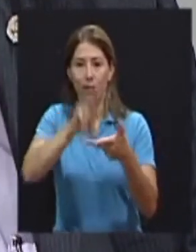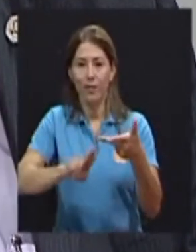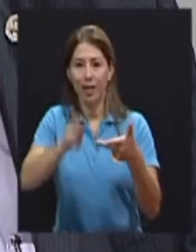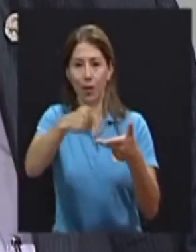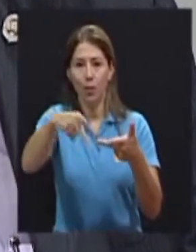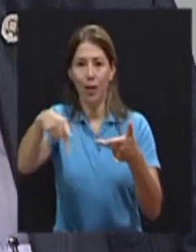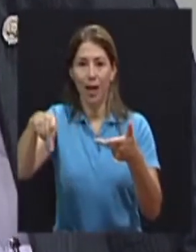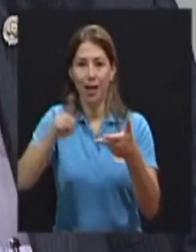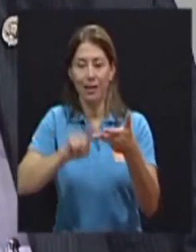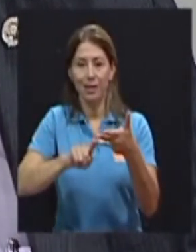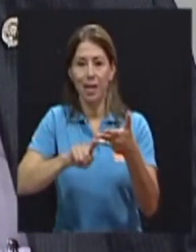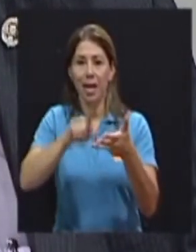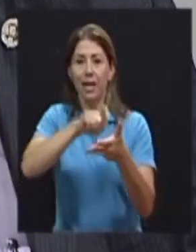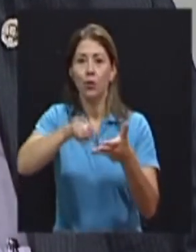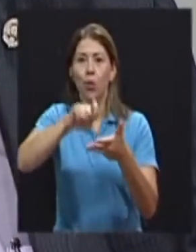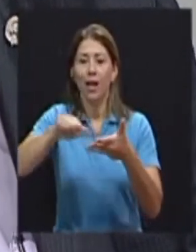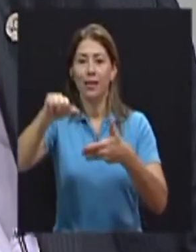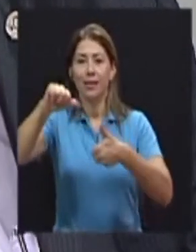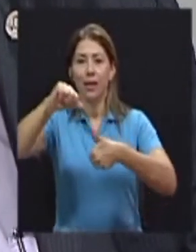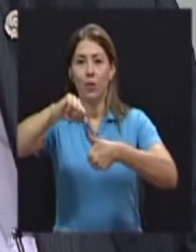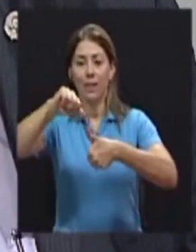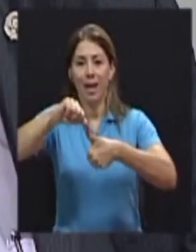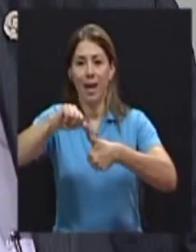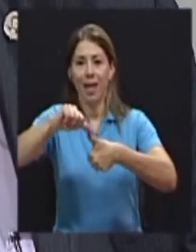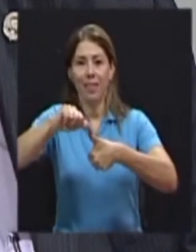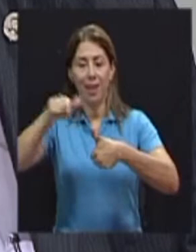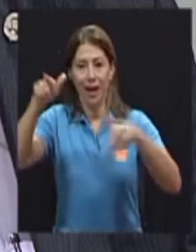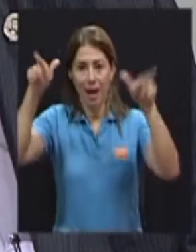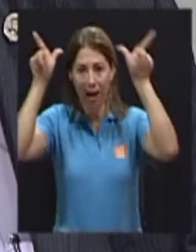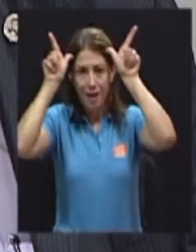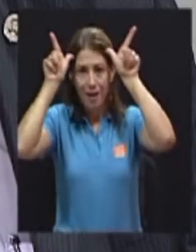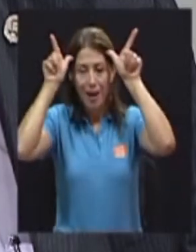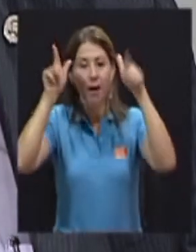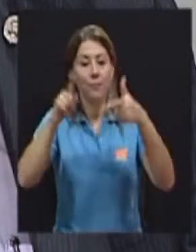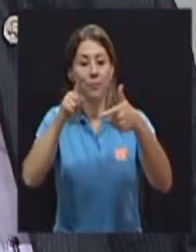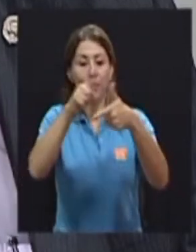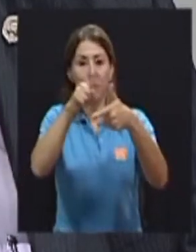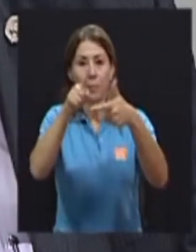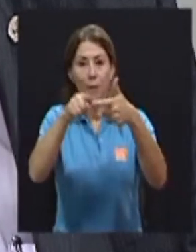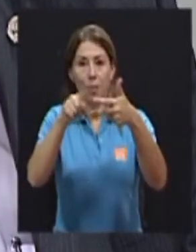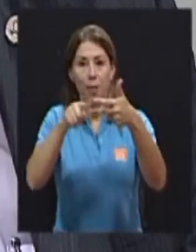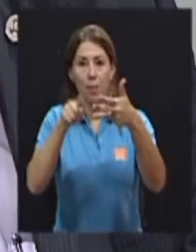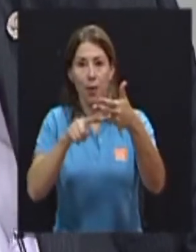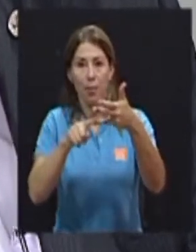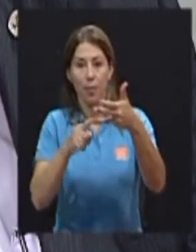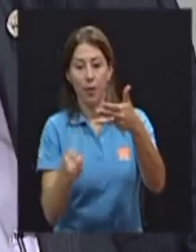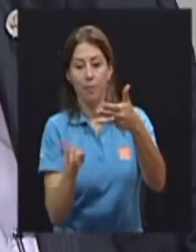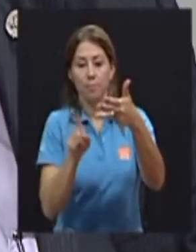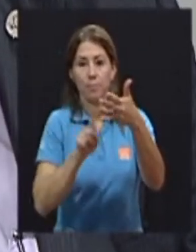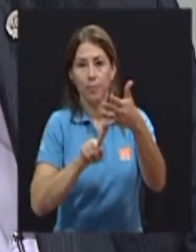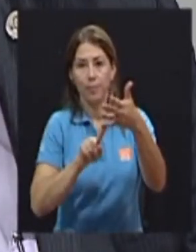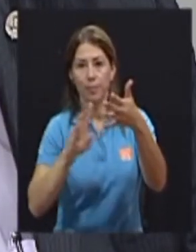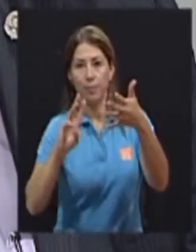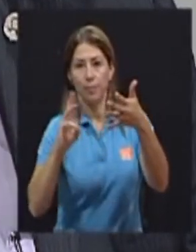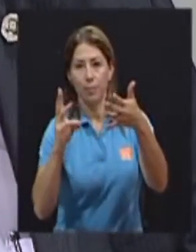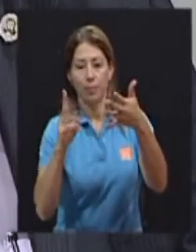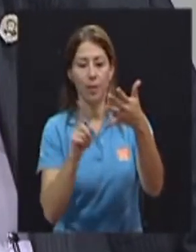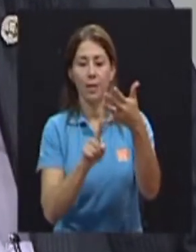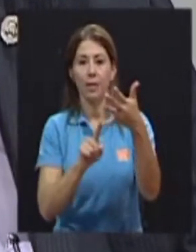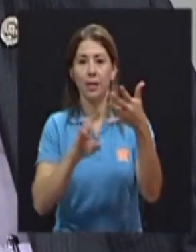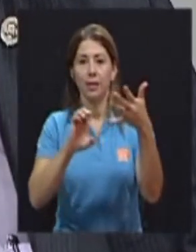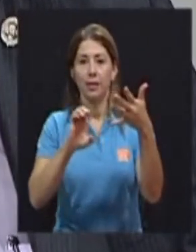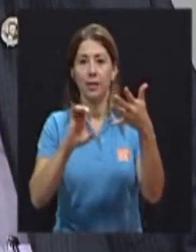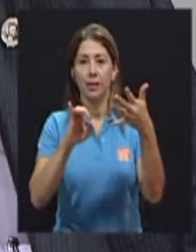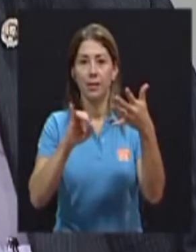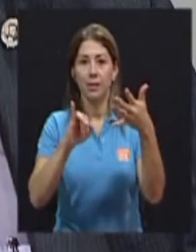y la Escuela Centroamericana de Ganadería. Y le sumamos 2 instituciones más pequeñas, una, el CIPET, que